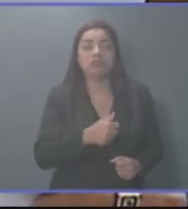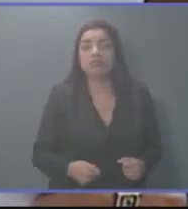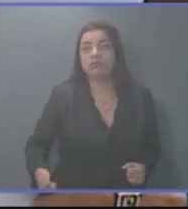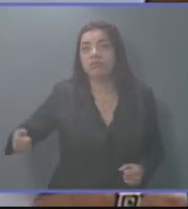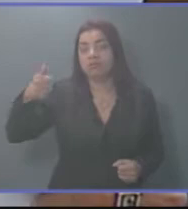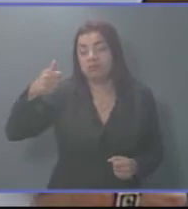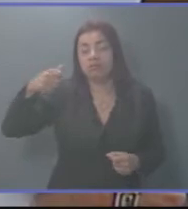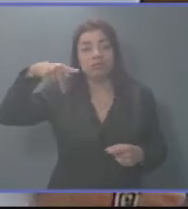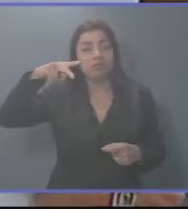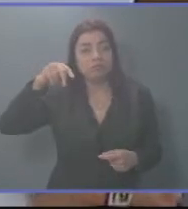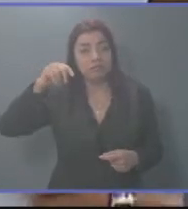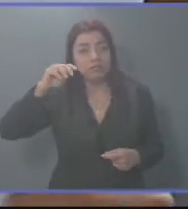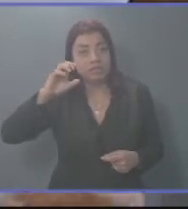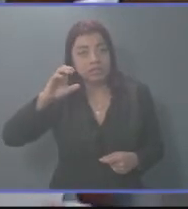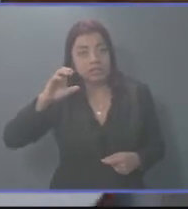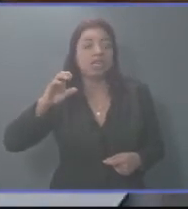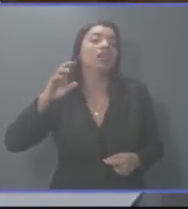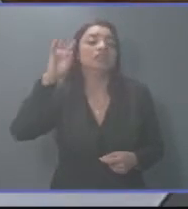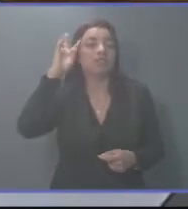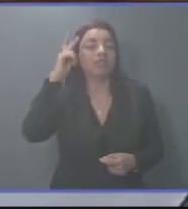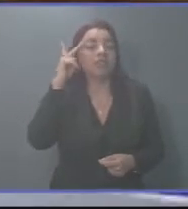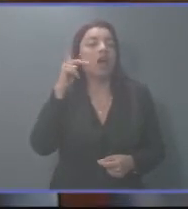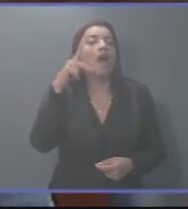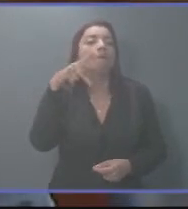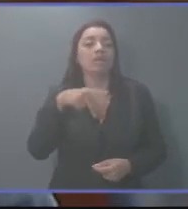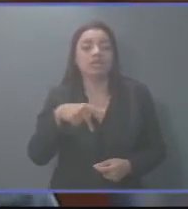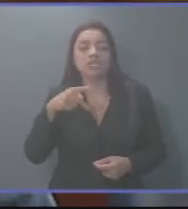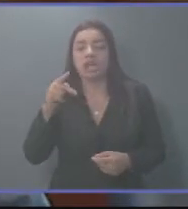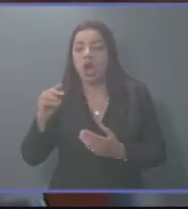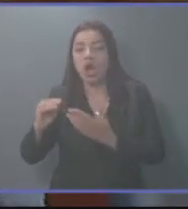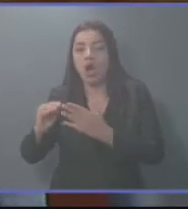de policía urbana y policía rural.